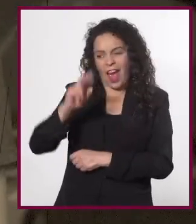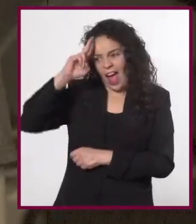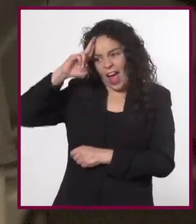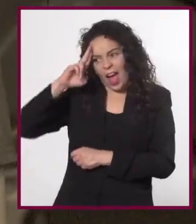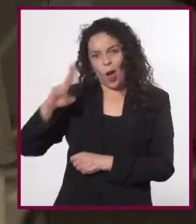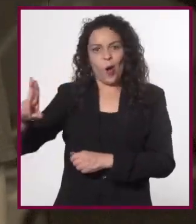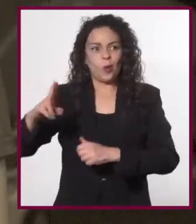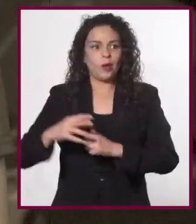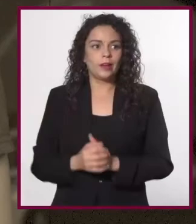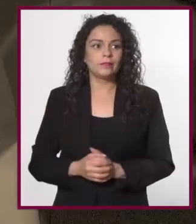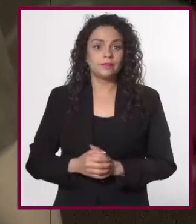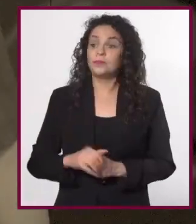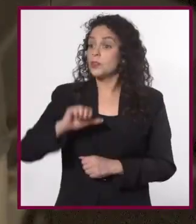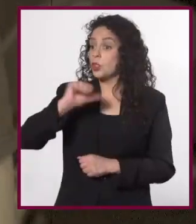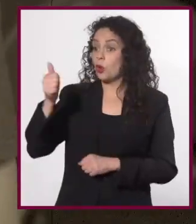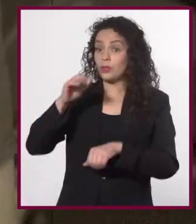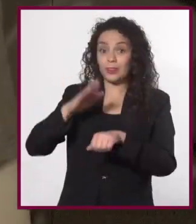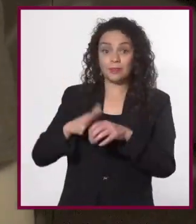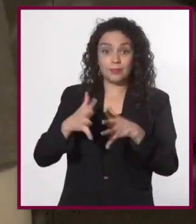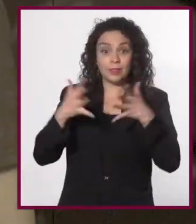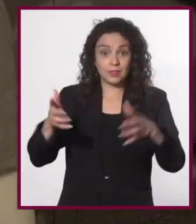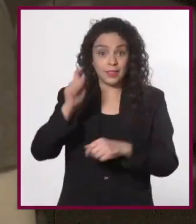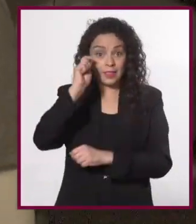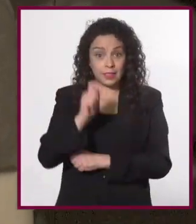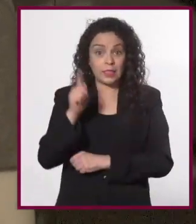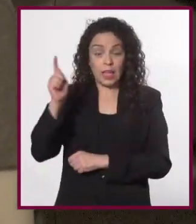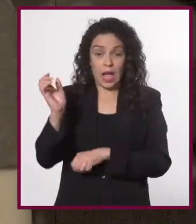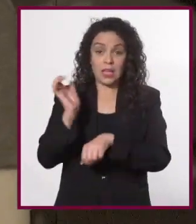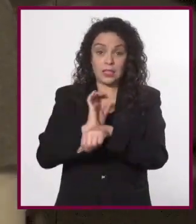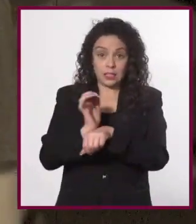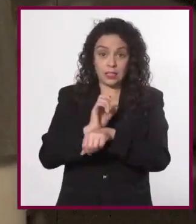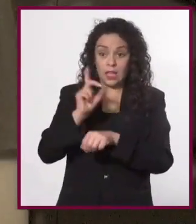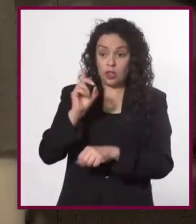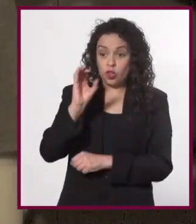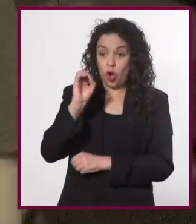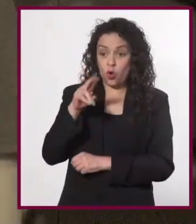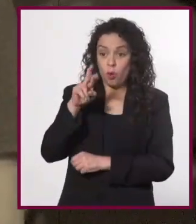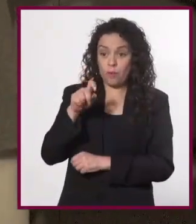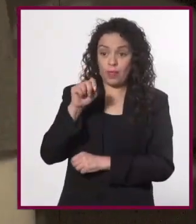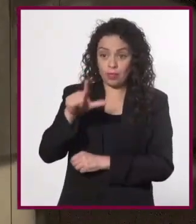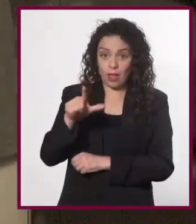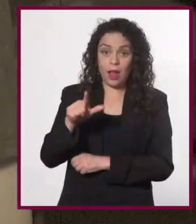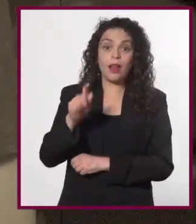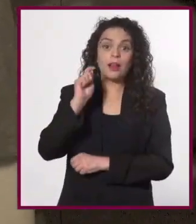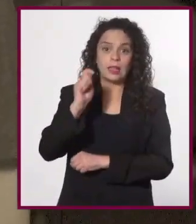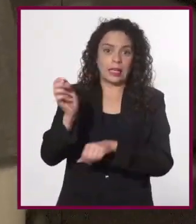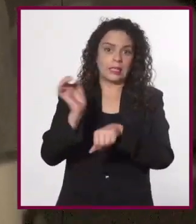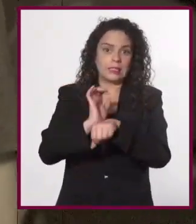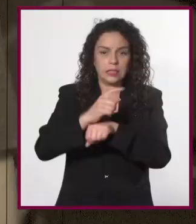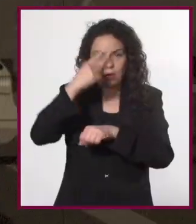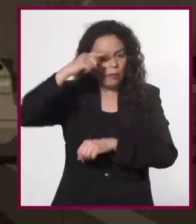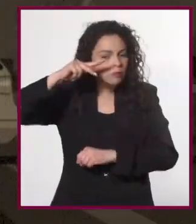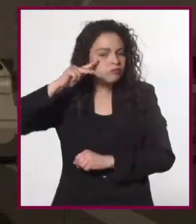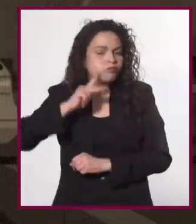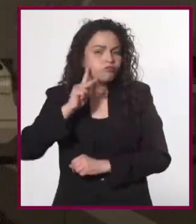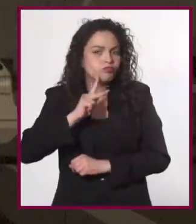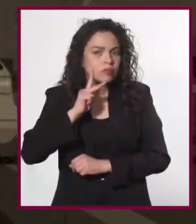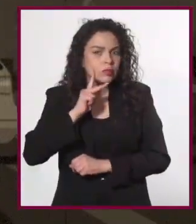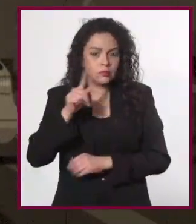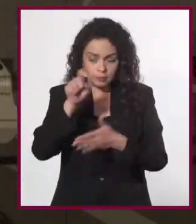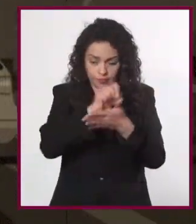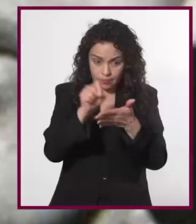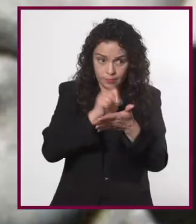Siga Berto es otro de los grandes pioneros del cine documental, del reporterismo y del cine experimental. En